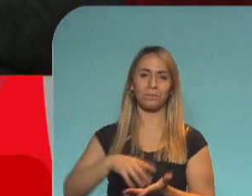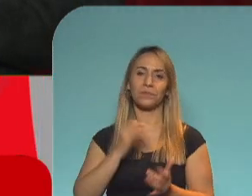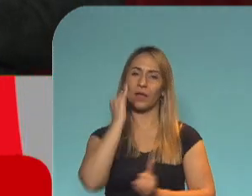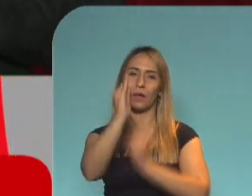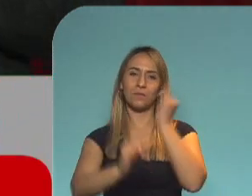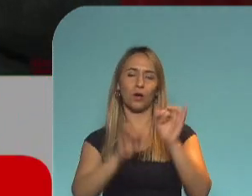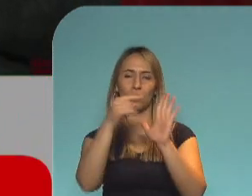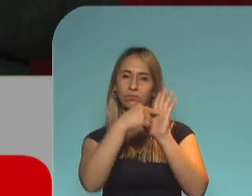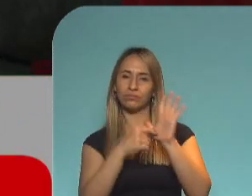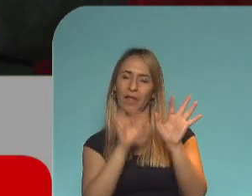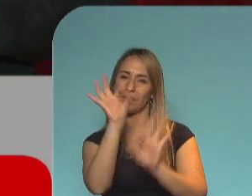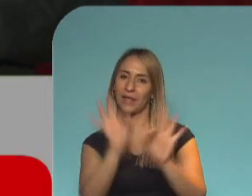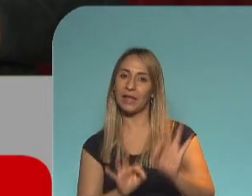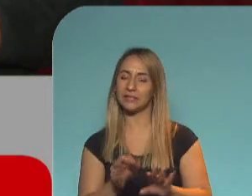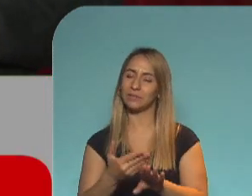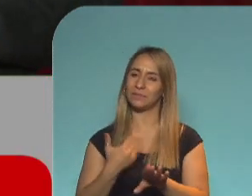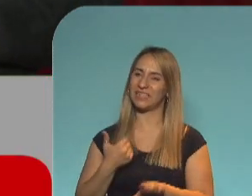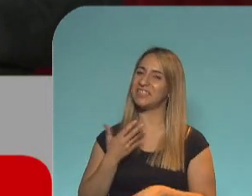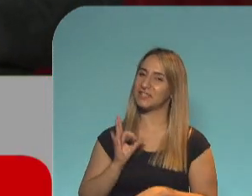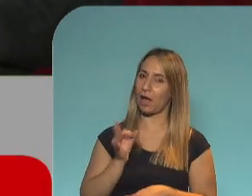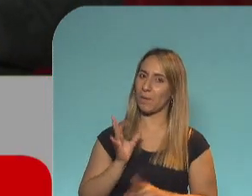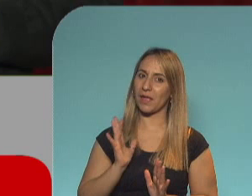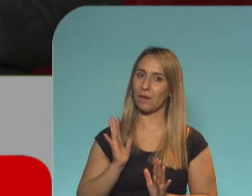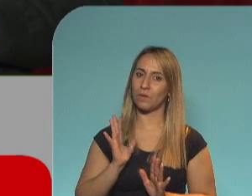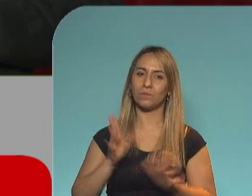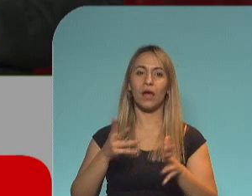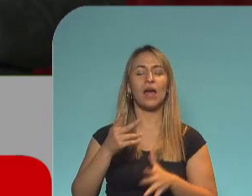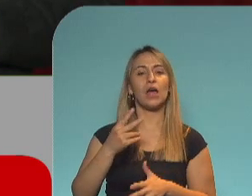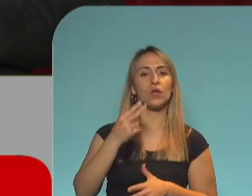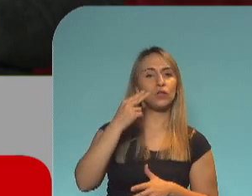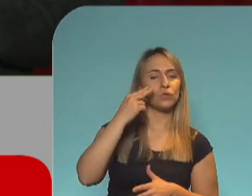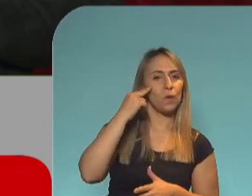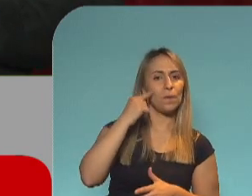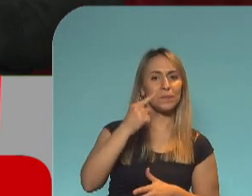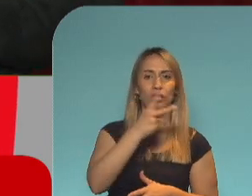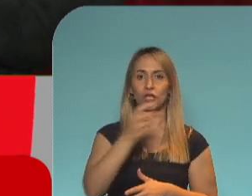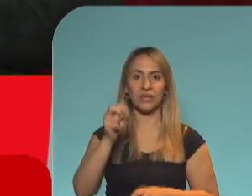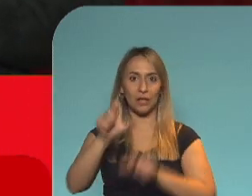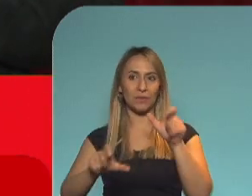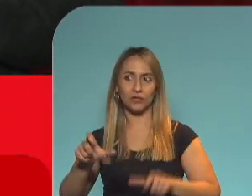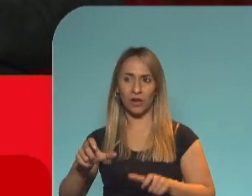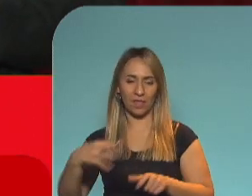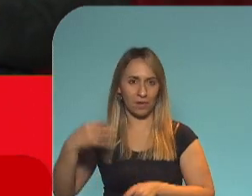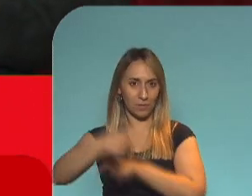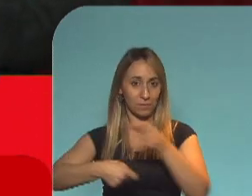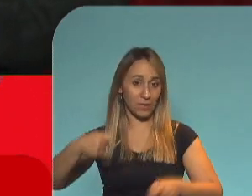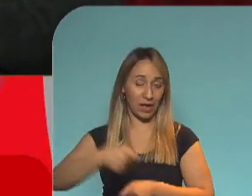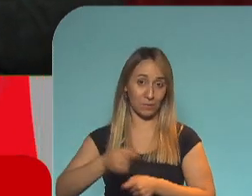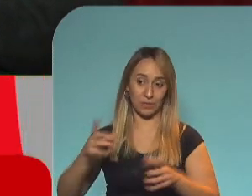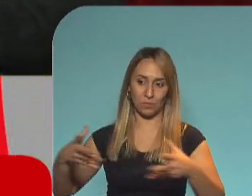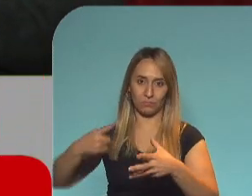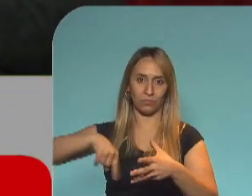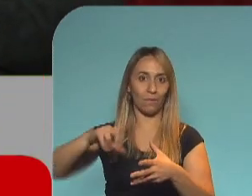Cuando sabíamos de alrededor de 9.200 personas que estarían involucradas entre estas grandes